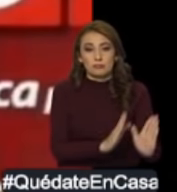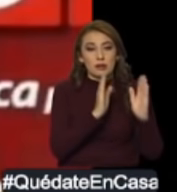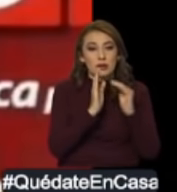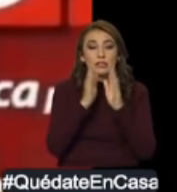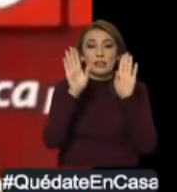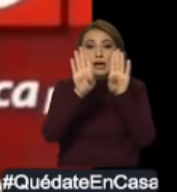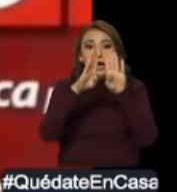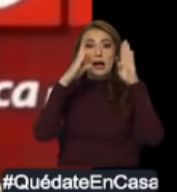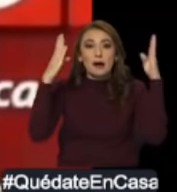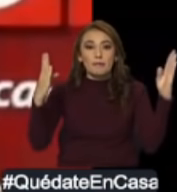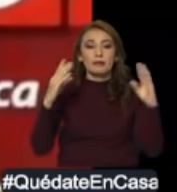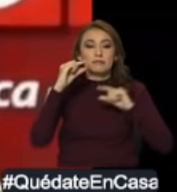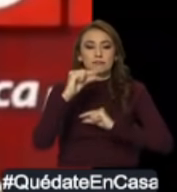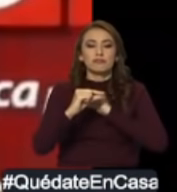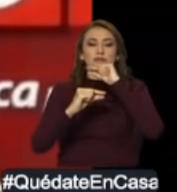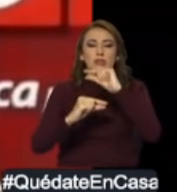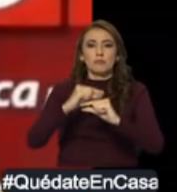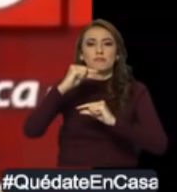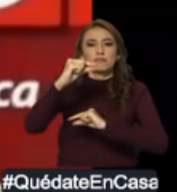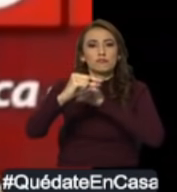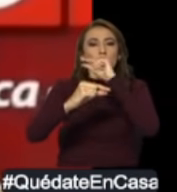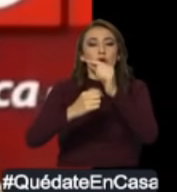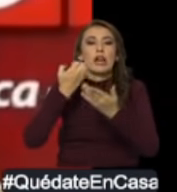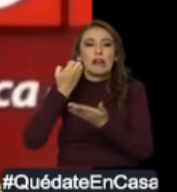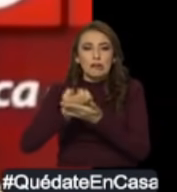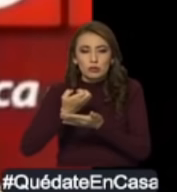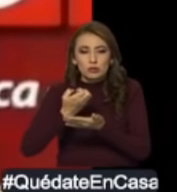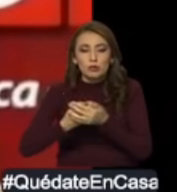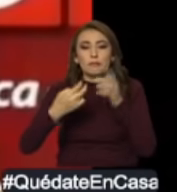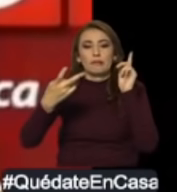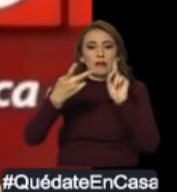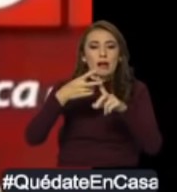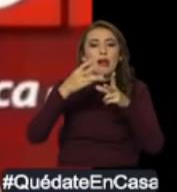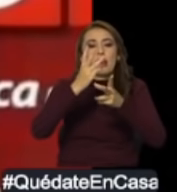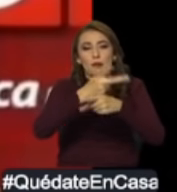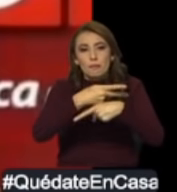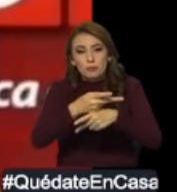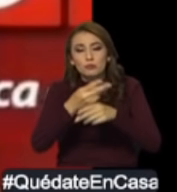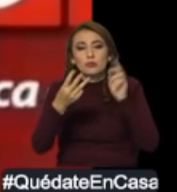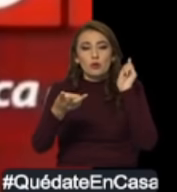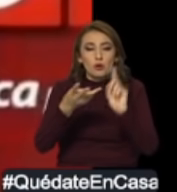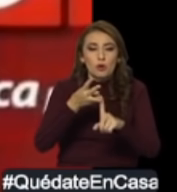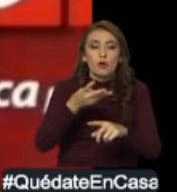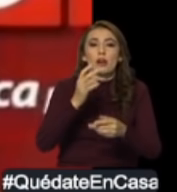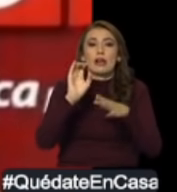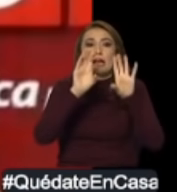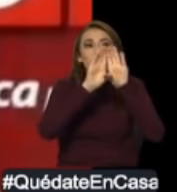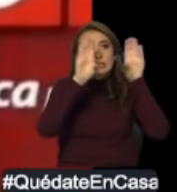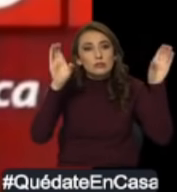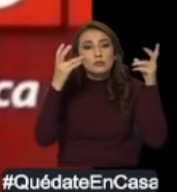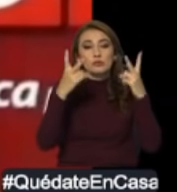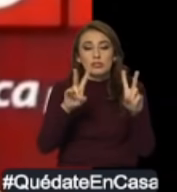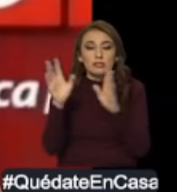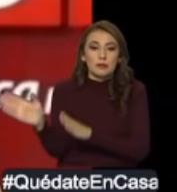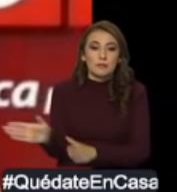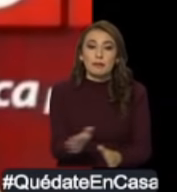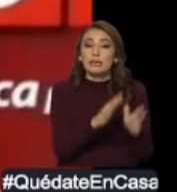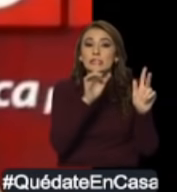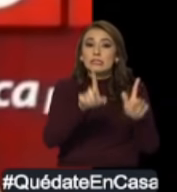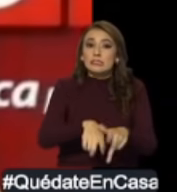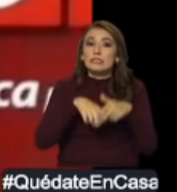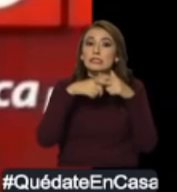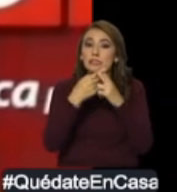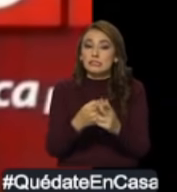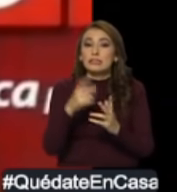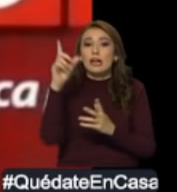manera paulatina y prudente la economía, la producción, la industria en el país. En este paso de etapa que inicia el